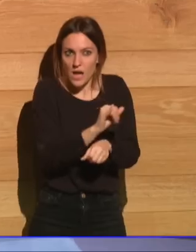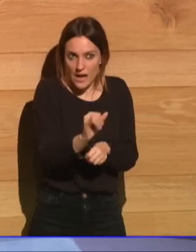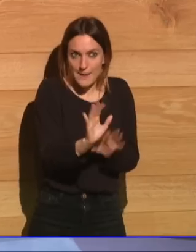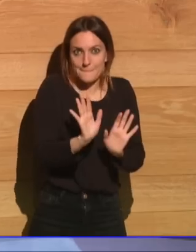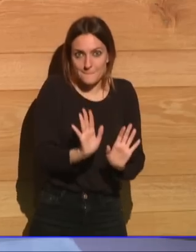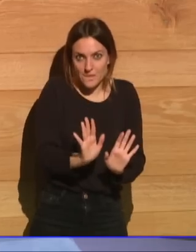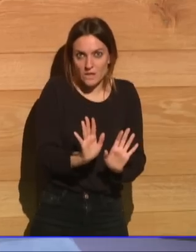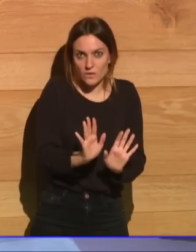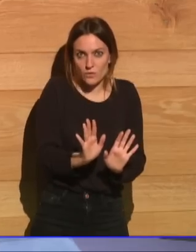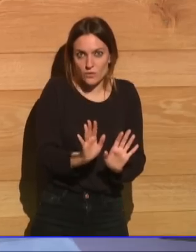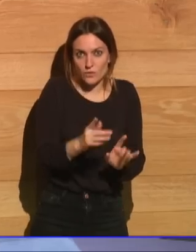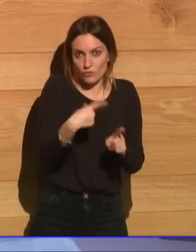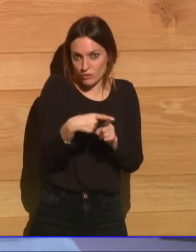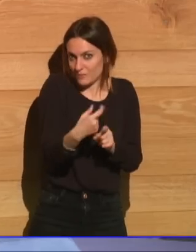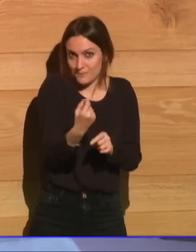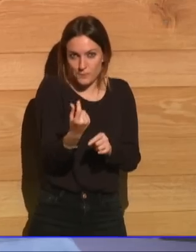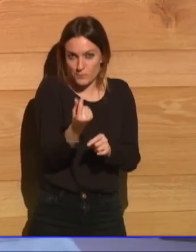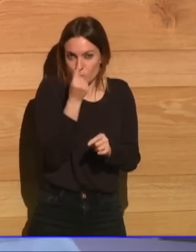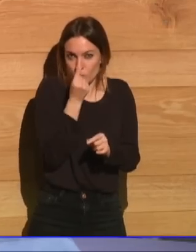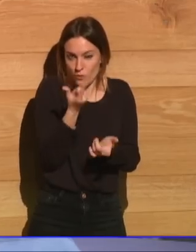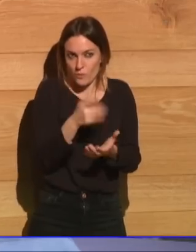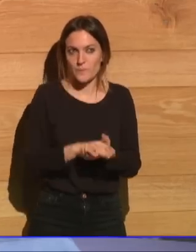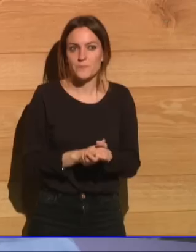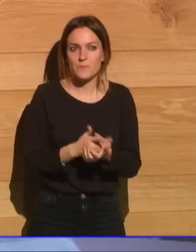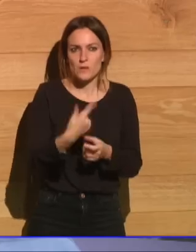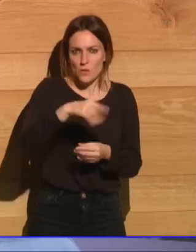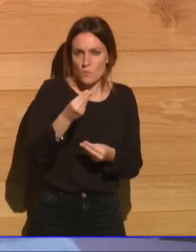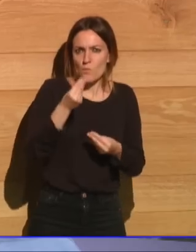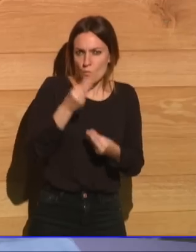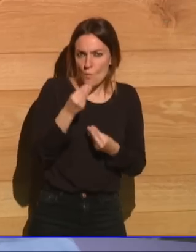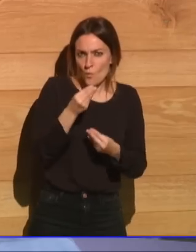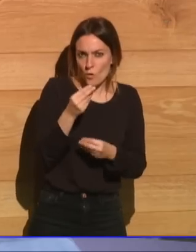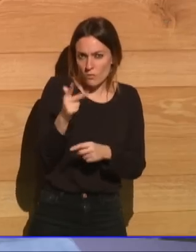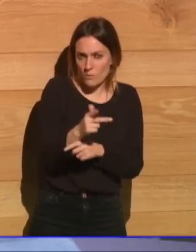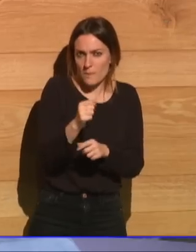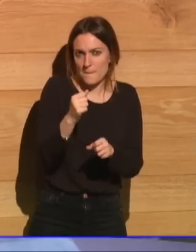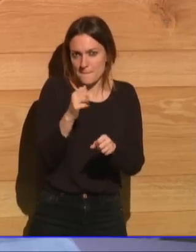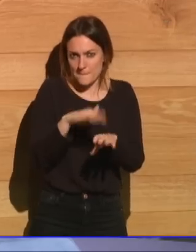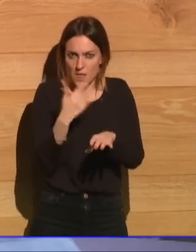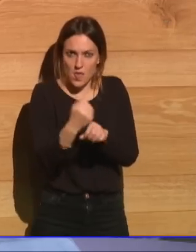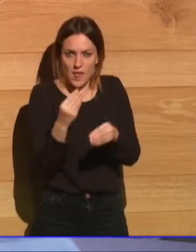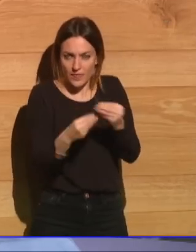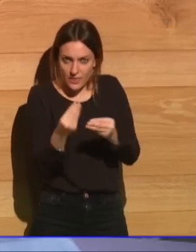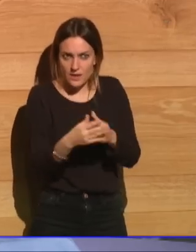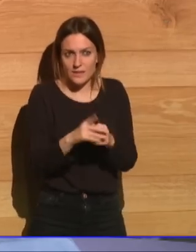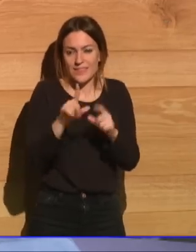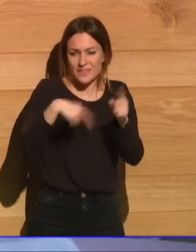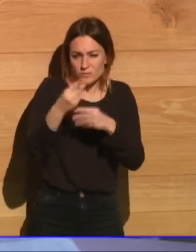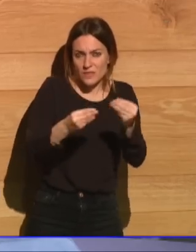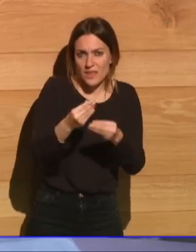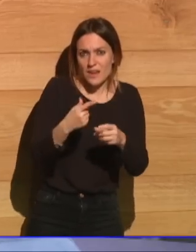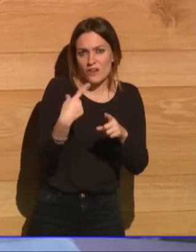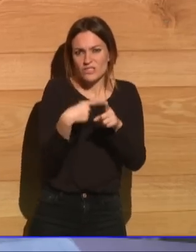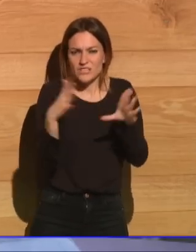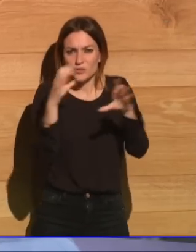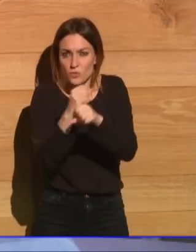que son habas contadas. Hay que ser muy, muy buen operador. No te puedes ir después a colocar zonas un poco más oscuras con una